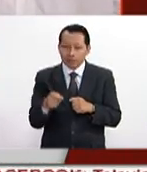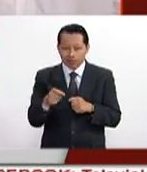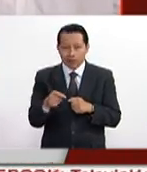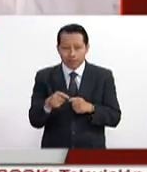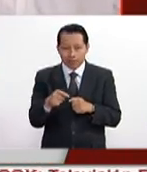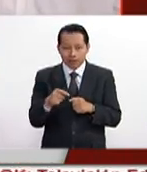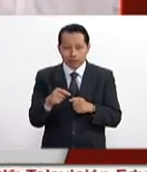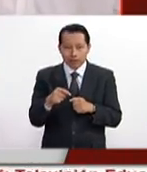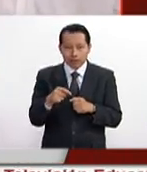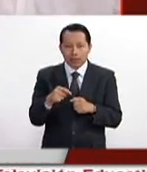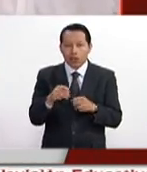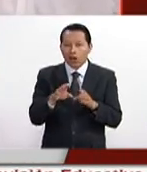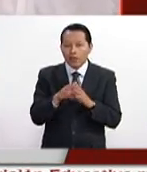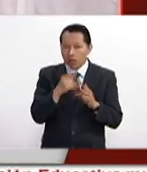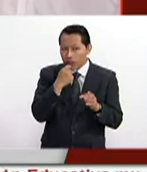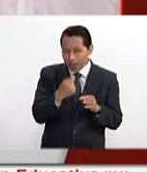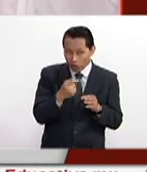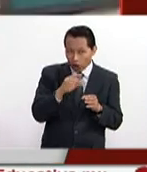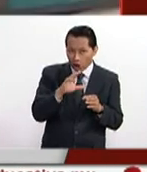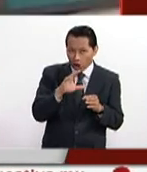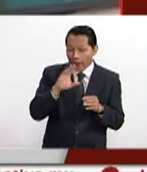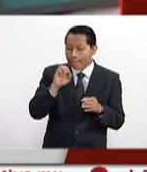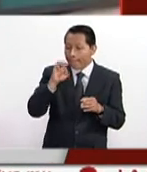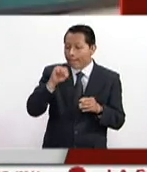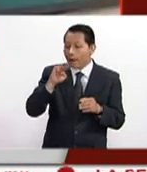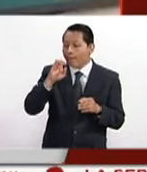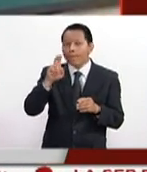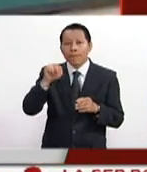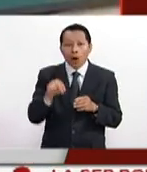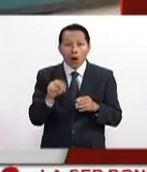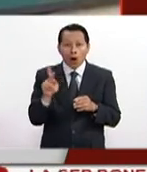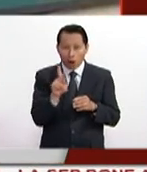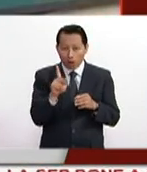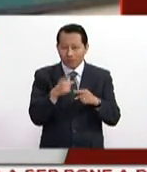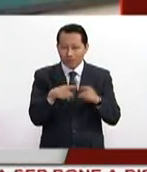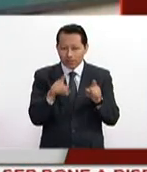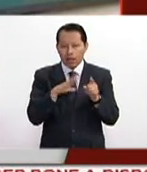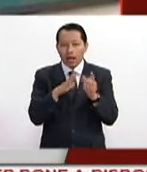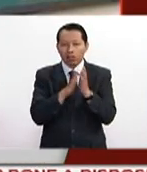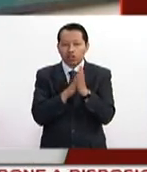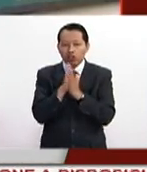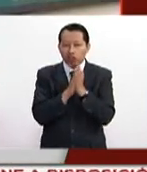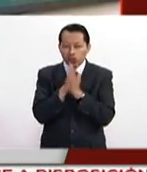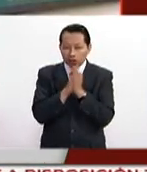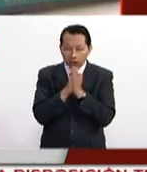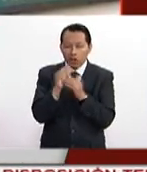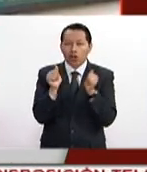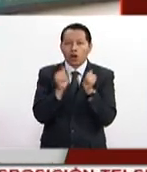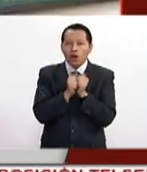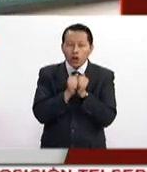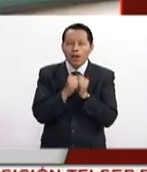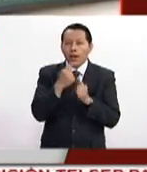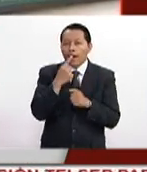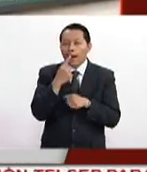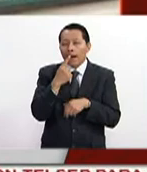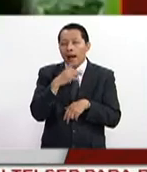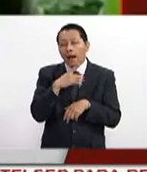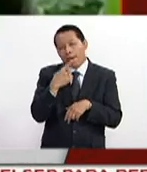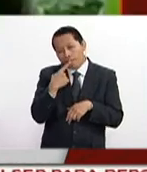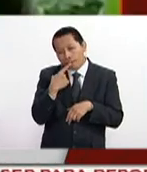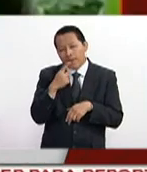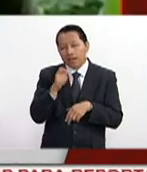malvavisco, ¿no? De los niños. El bombón es una mezcla de chocolate con algún saborizante, en este caso